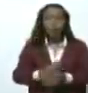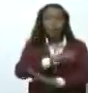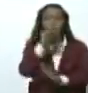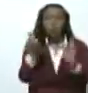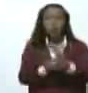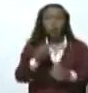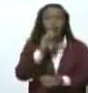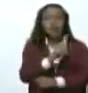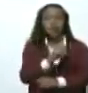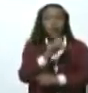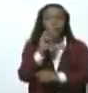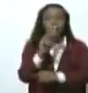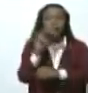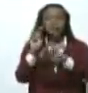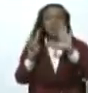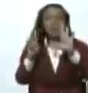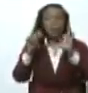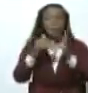de